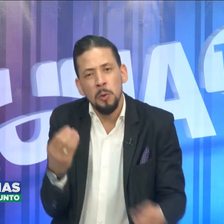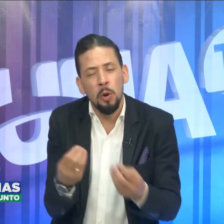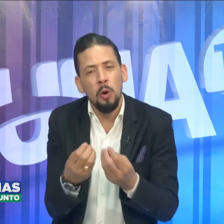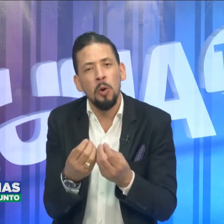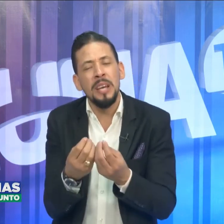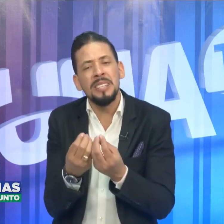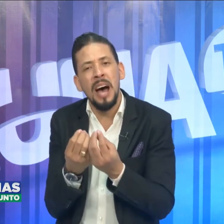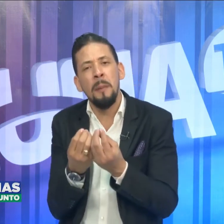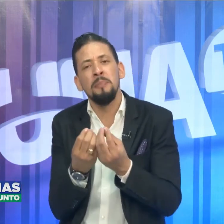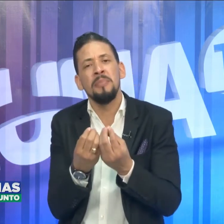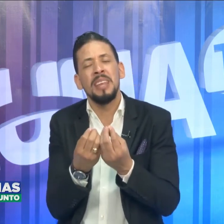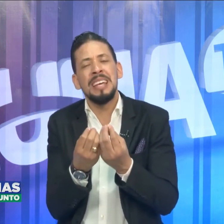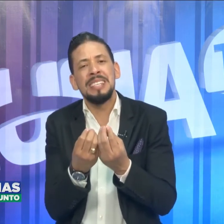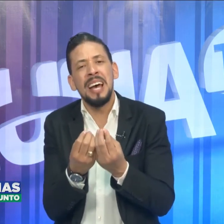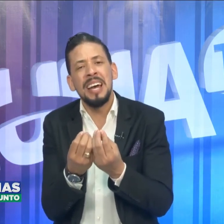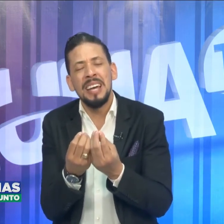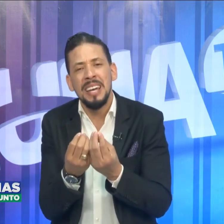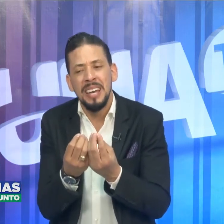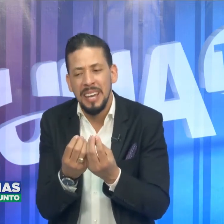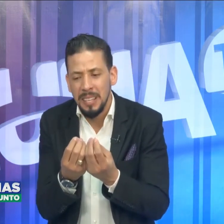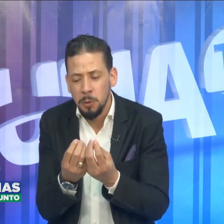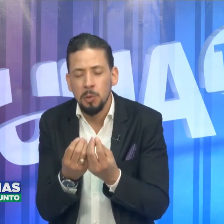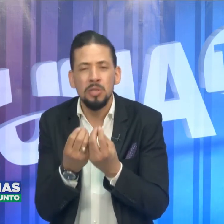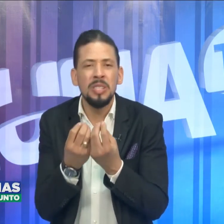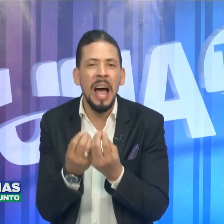ese saludo con esa